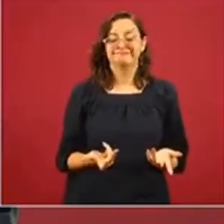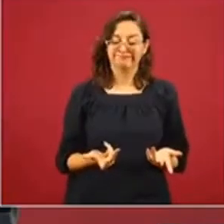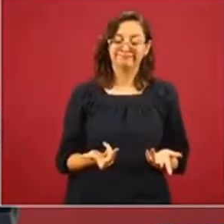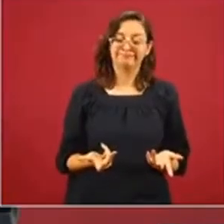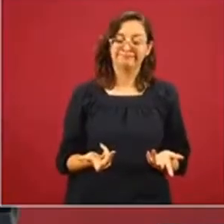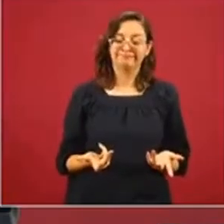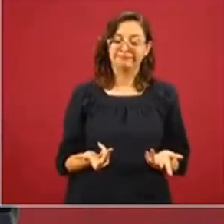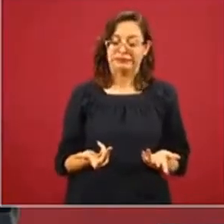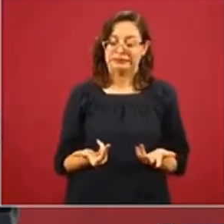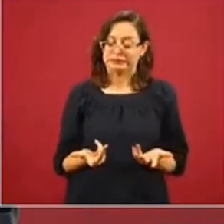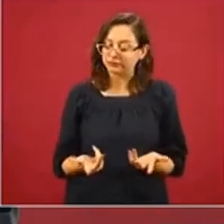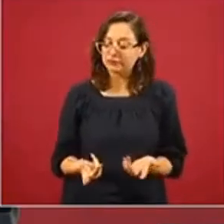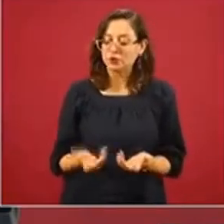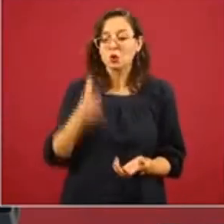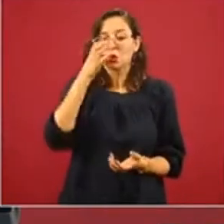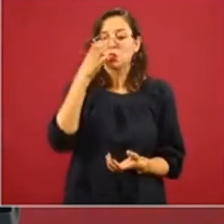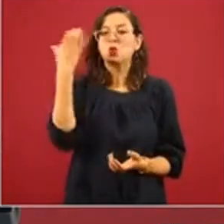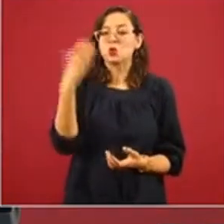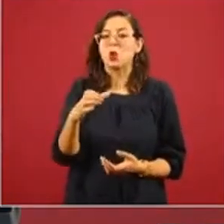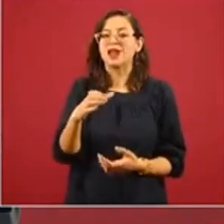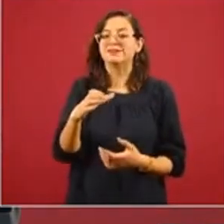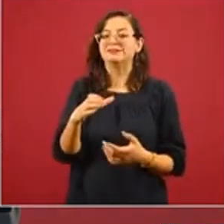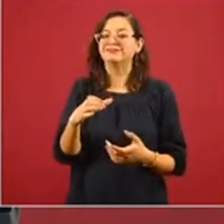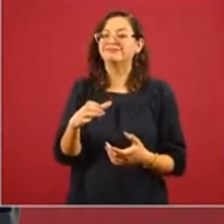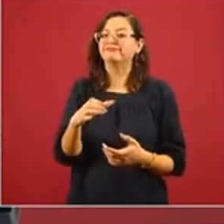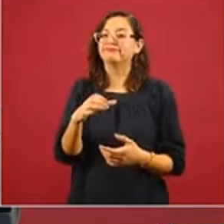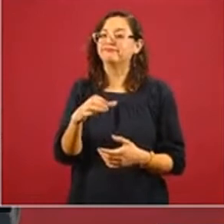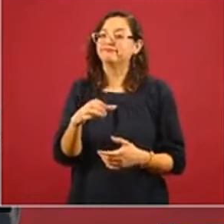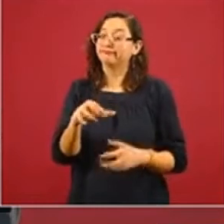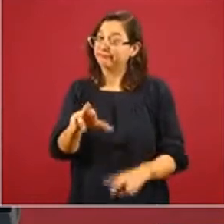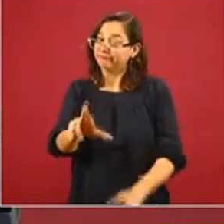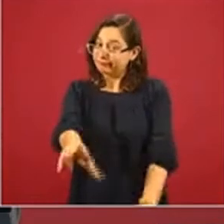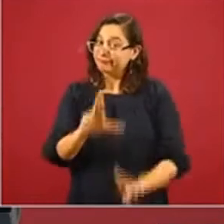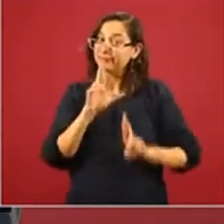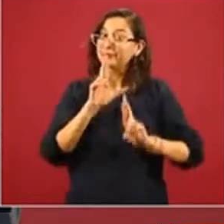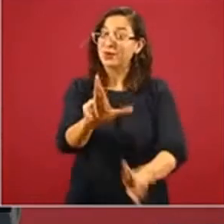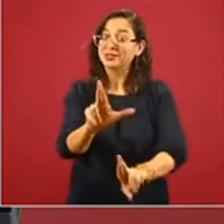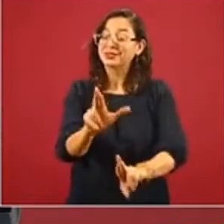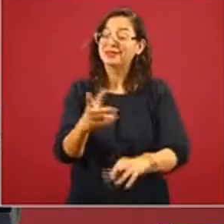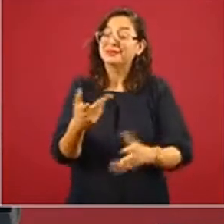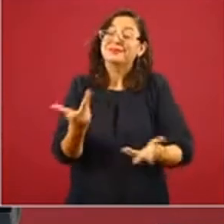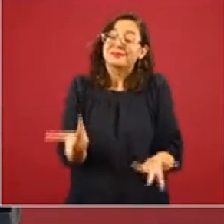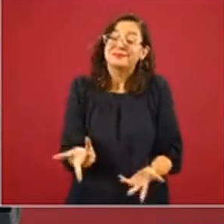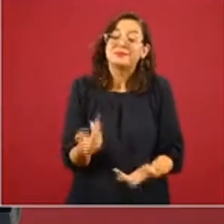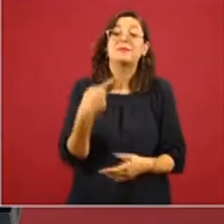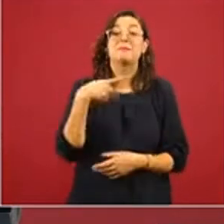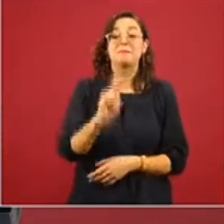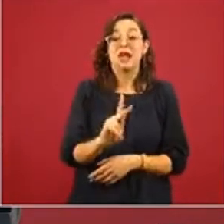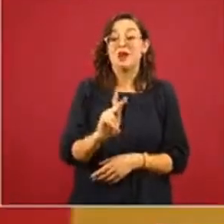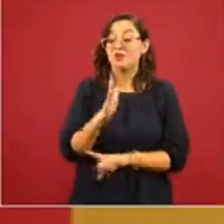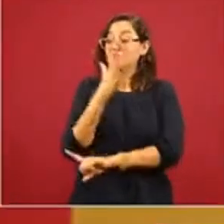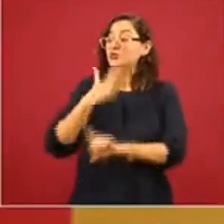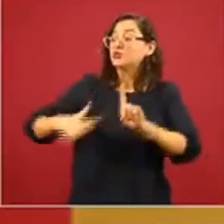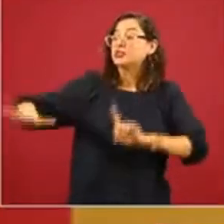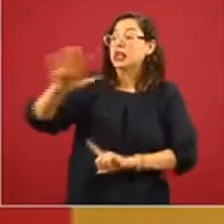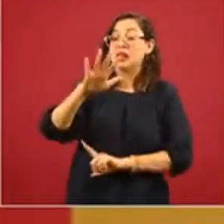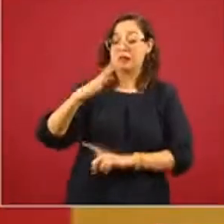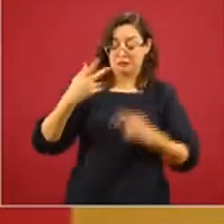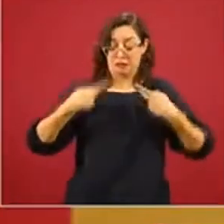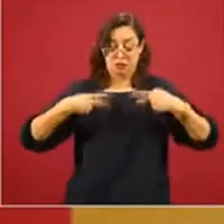muy directos, pero la expectativa social, la expectativa de todos y cada uno de nosotros